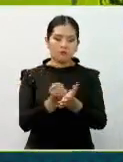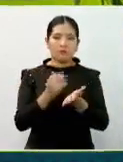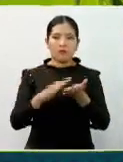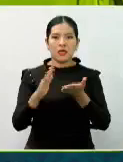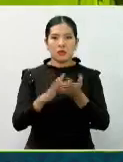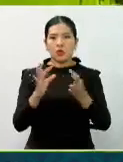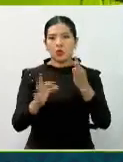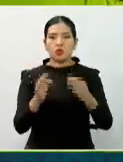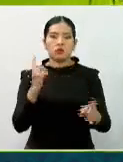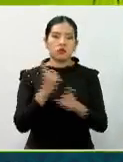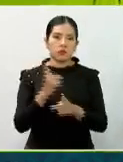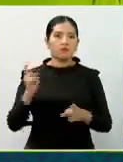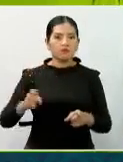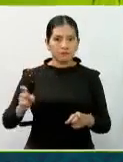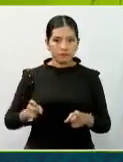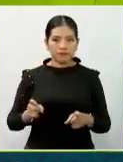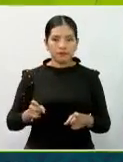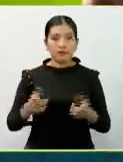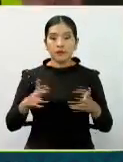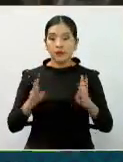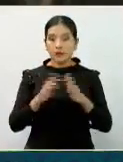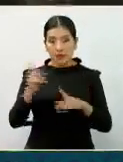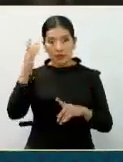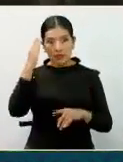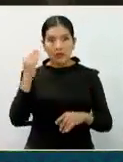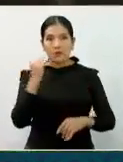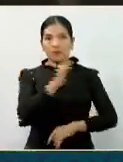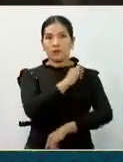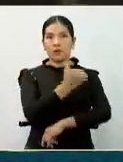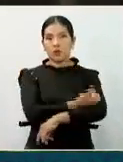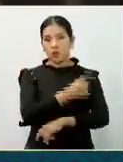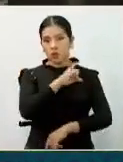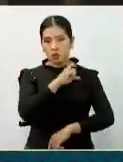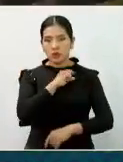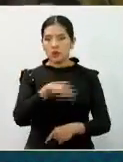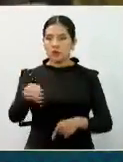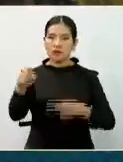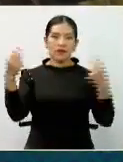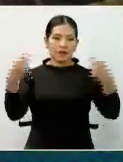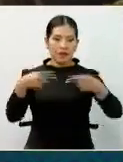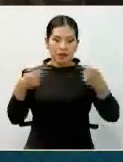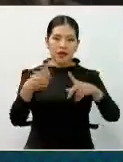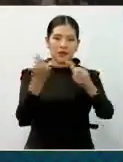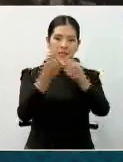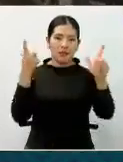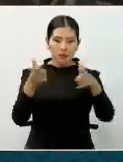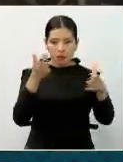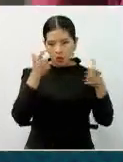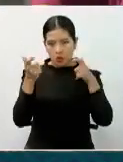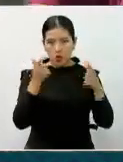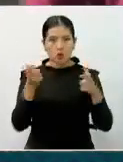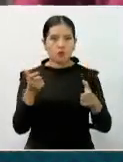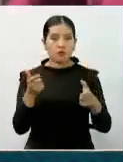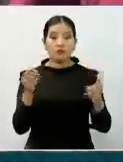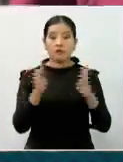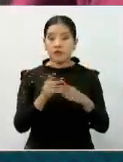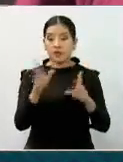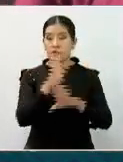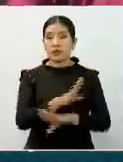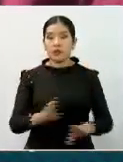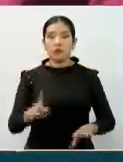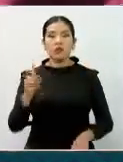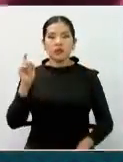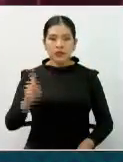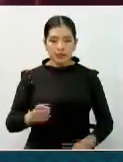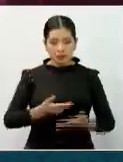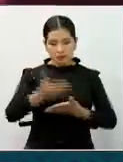la cabeza del Comando Departamental de Policía se procederá al control en trancas y terminales. Es por eso que menores de edad deben contar con